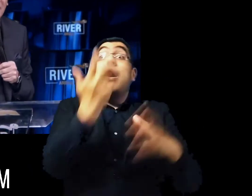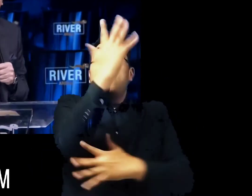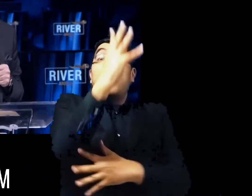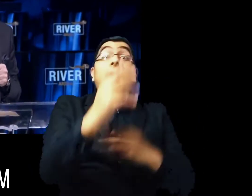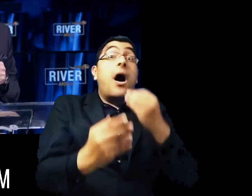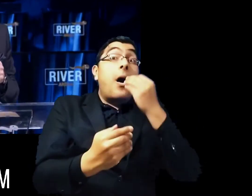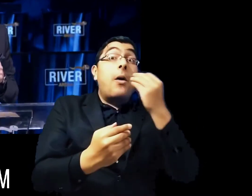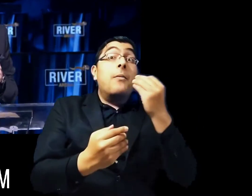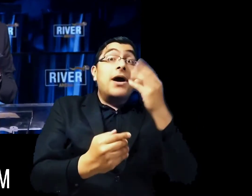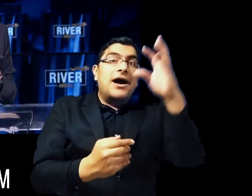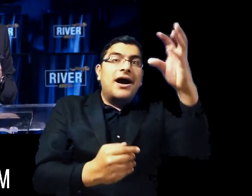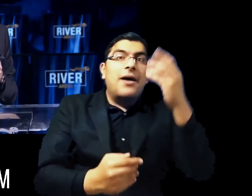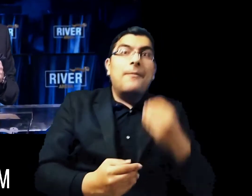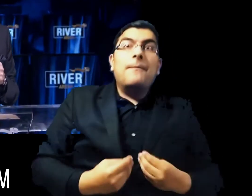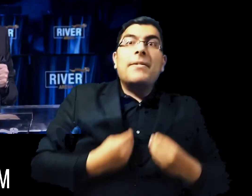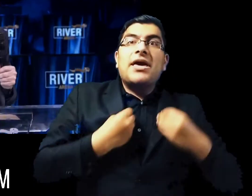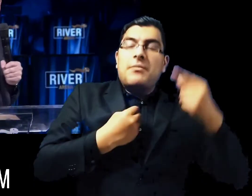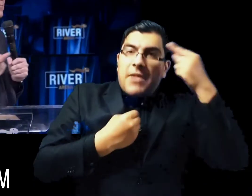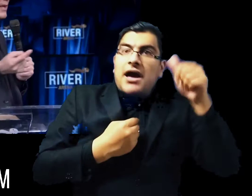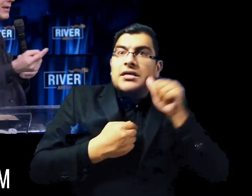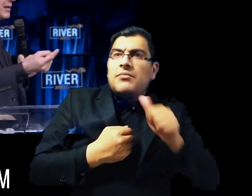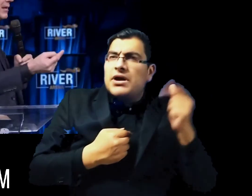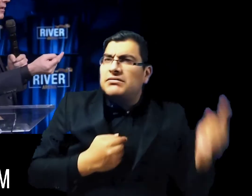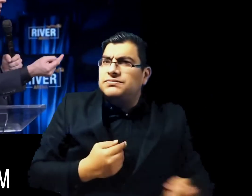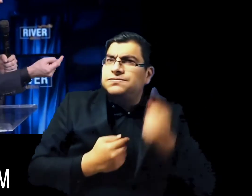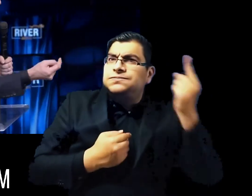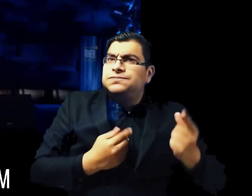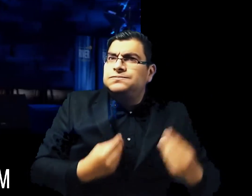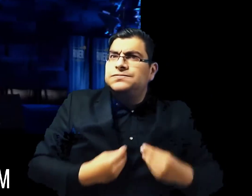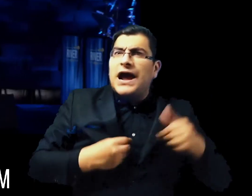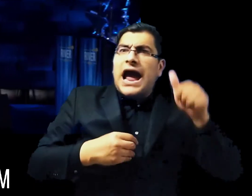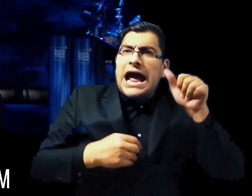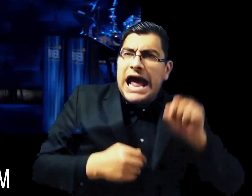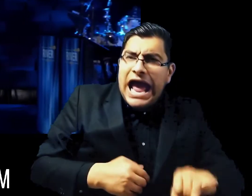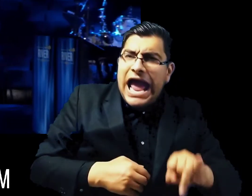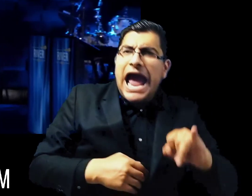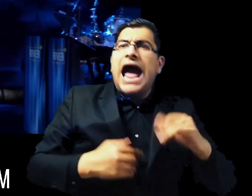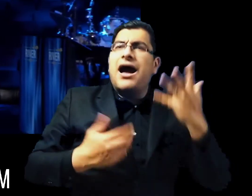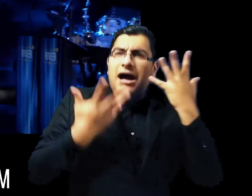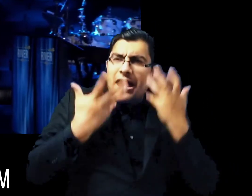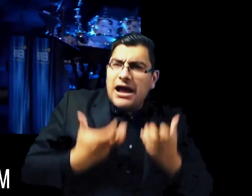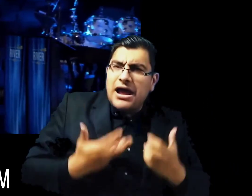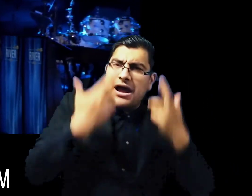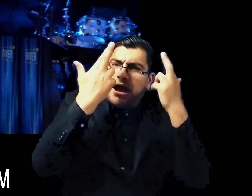de la vida? Habrían vivido para siempre rotos,